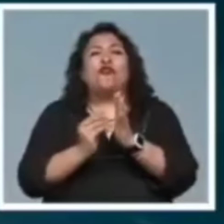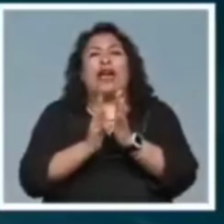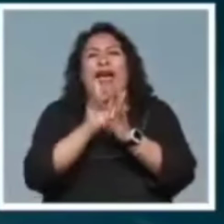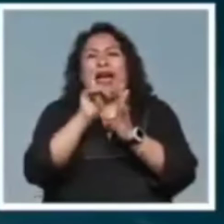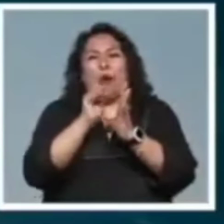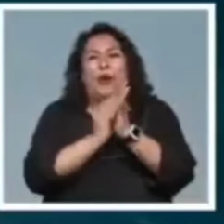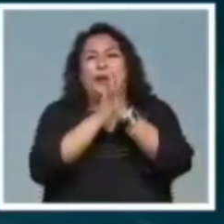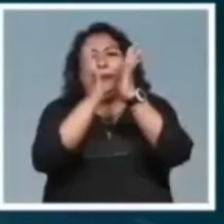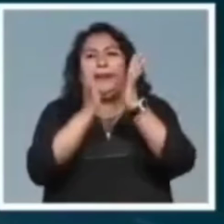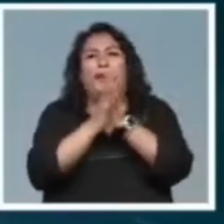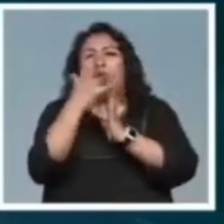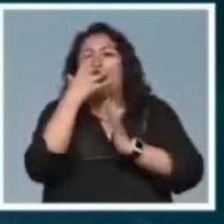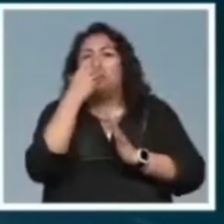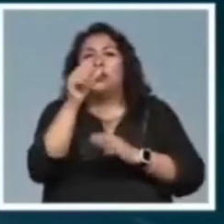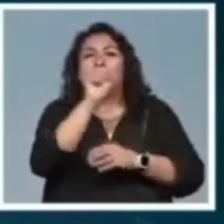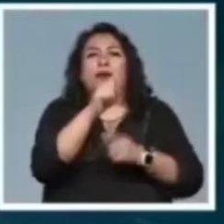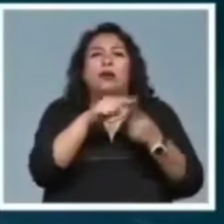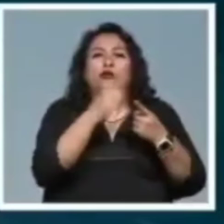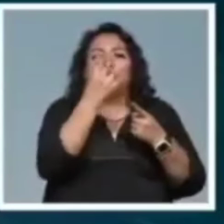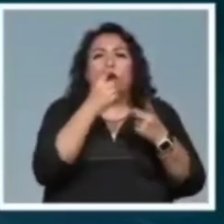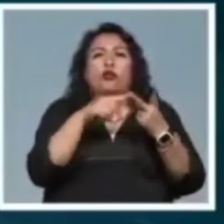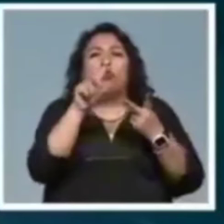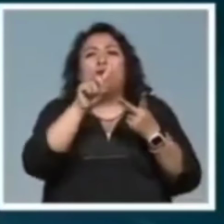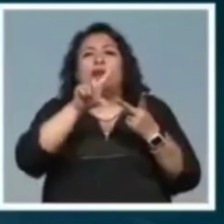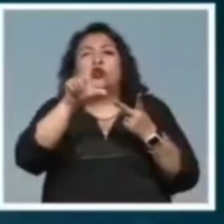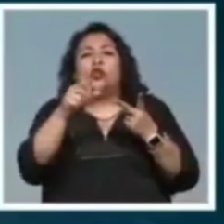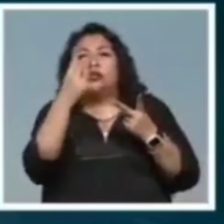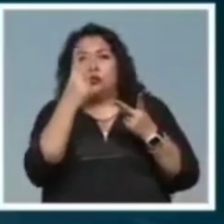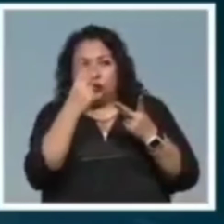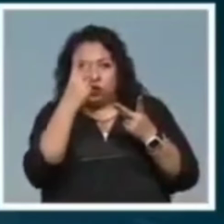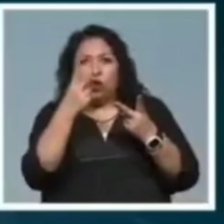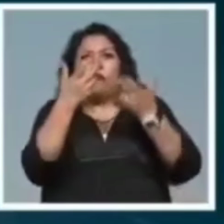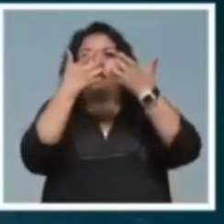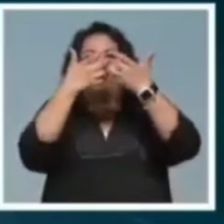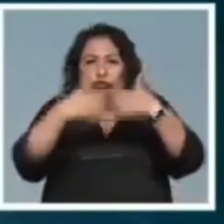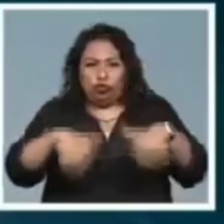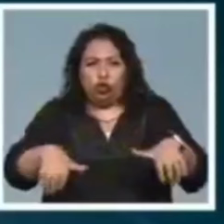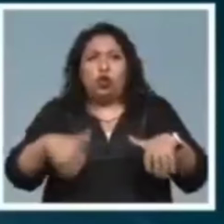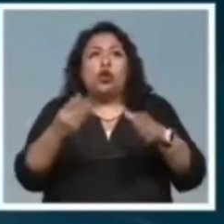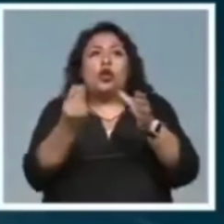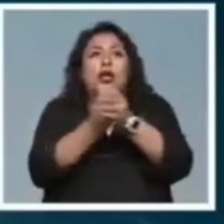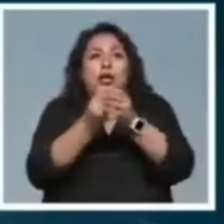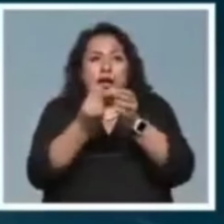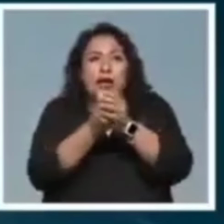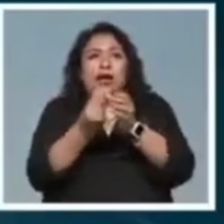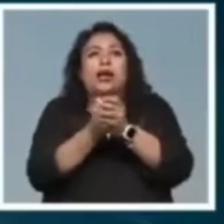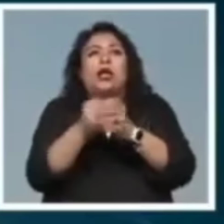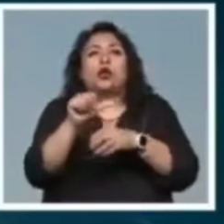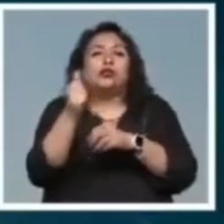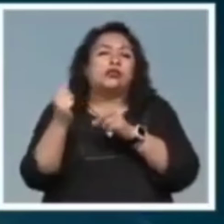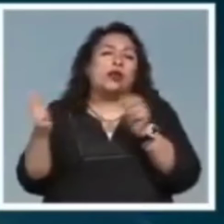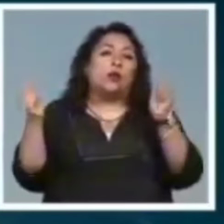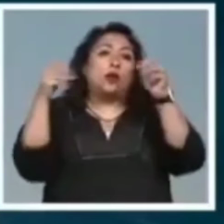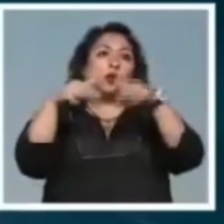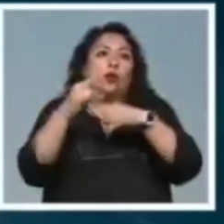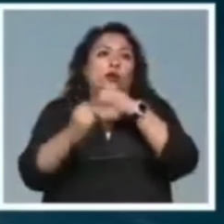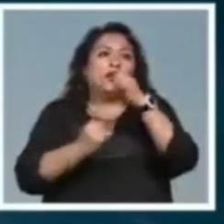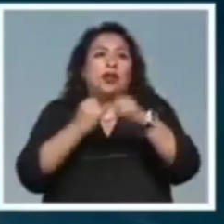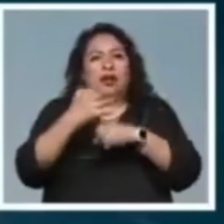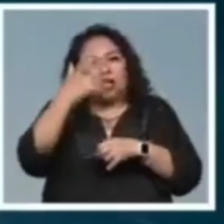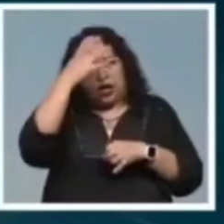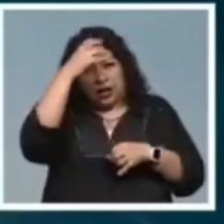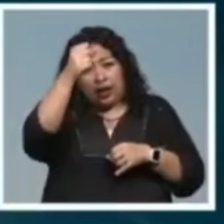sábados a las 4 de la tarde y los domingos después de las 2. Y dará función y clases durante el 11º Encuentro Internacional de